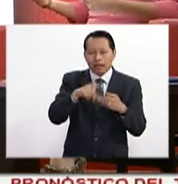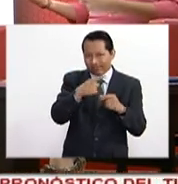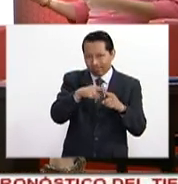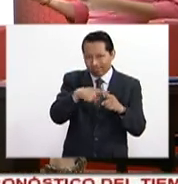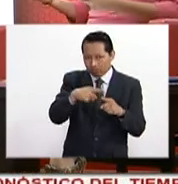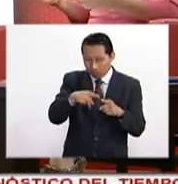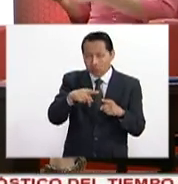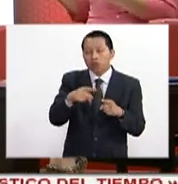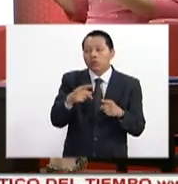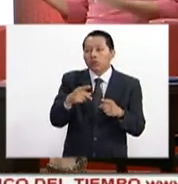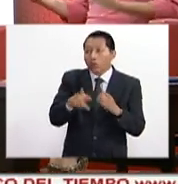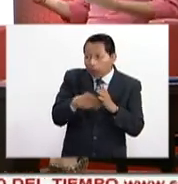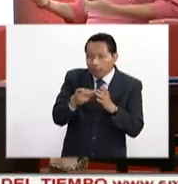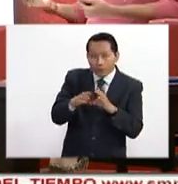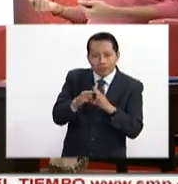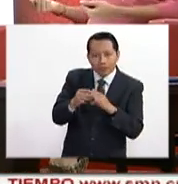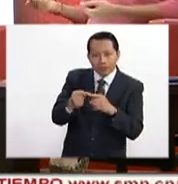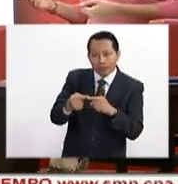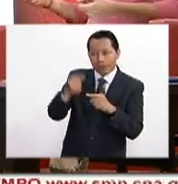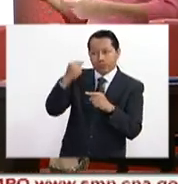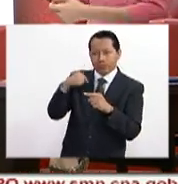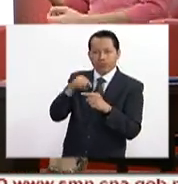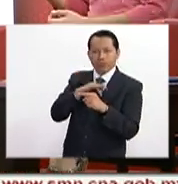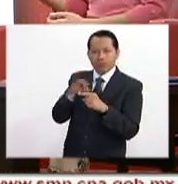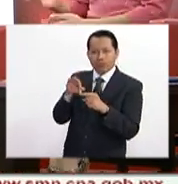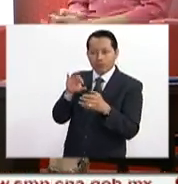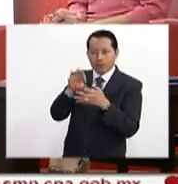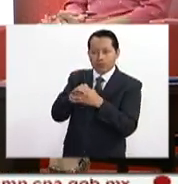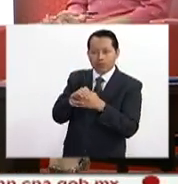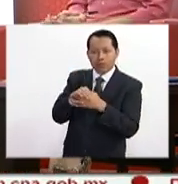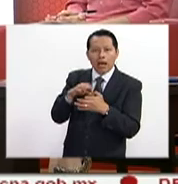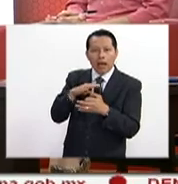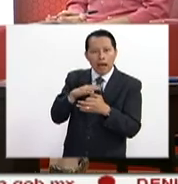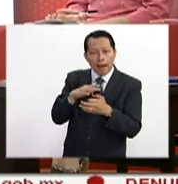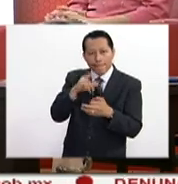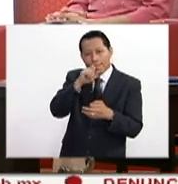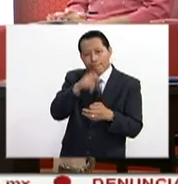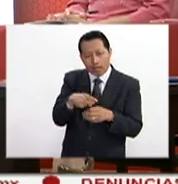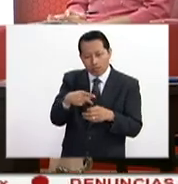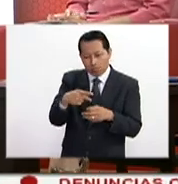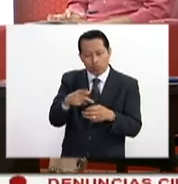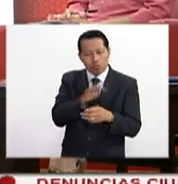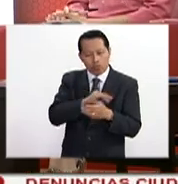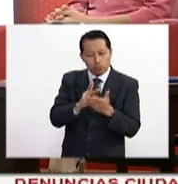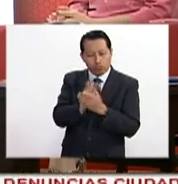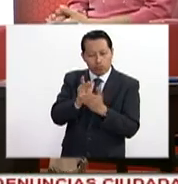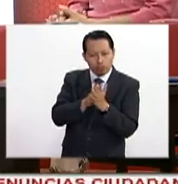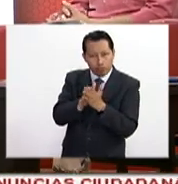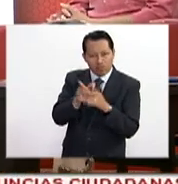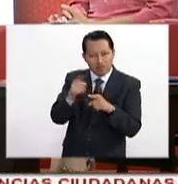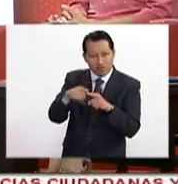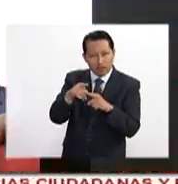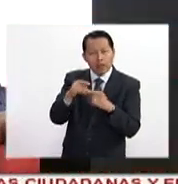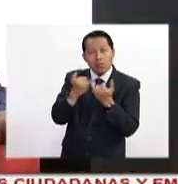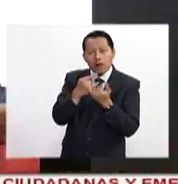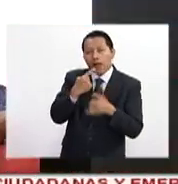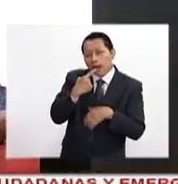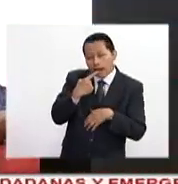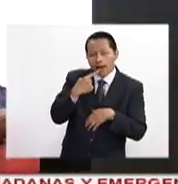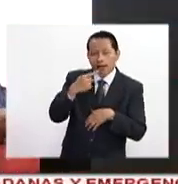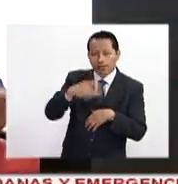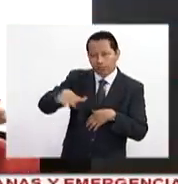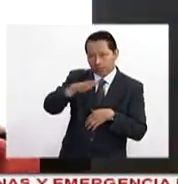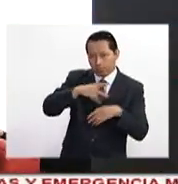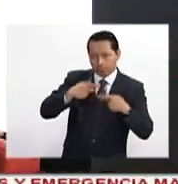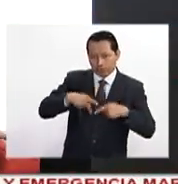volver a hacer un cultivo adecuado, pero también educar los paladares de los consumidores. Yo digo que tengo 2 trabajos siempre.